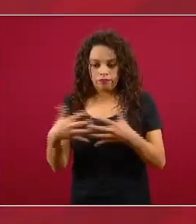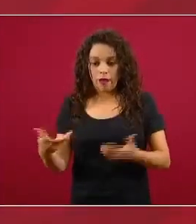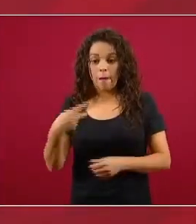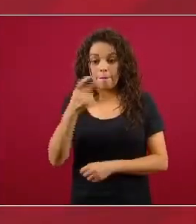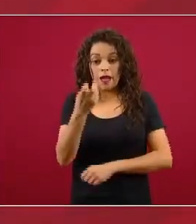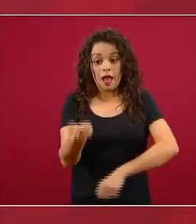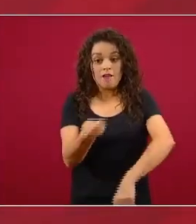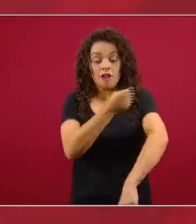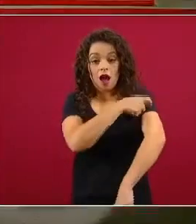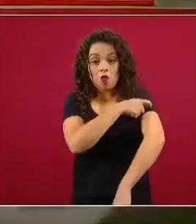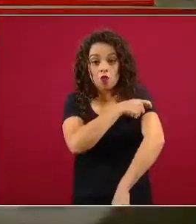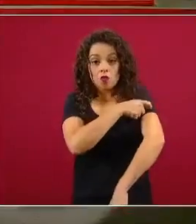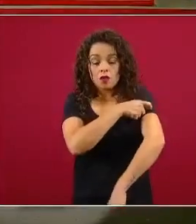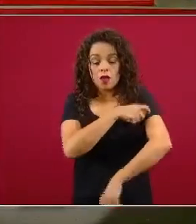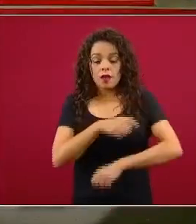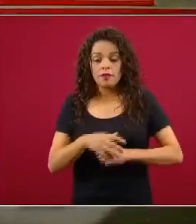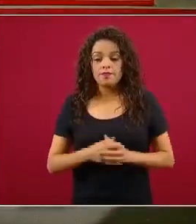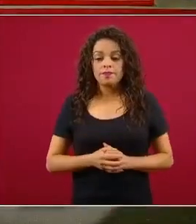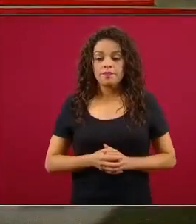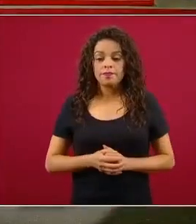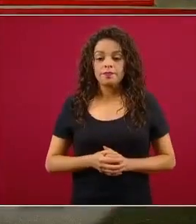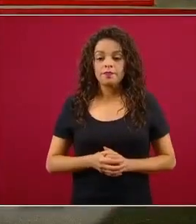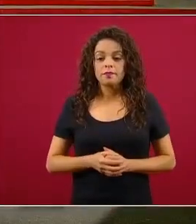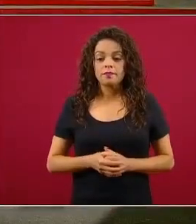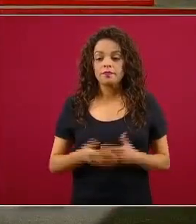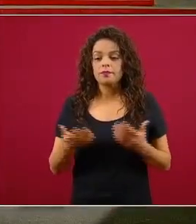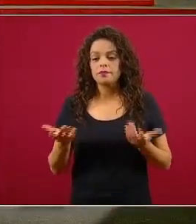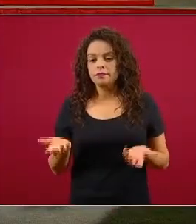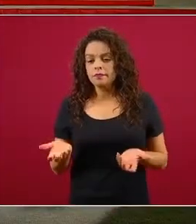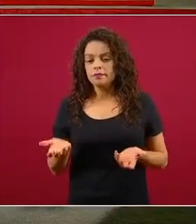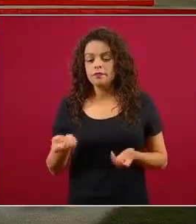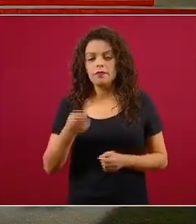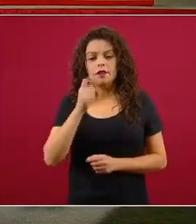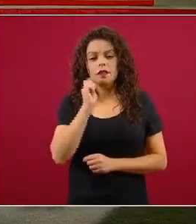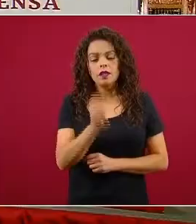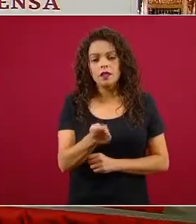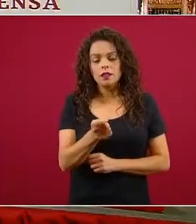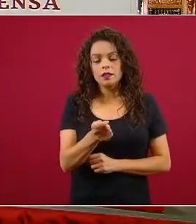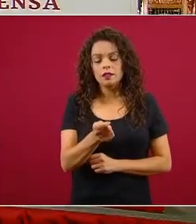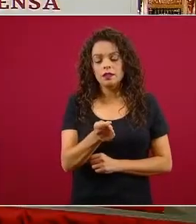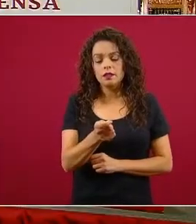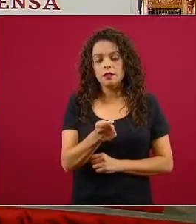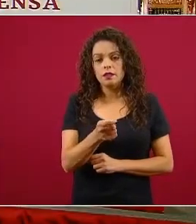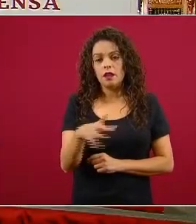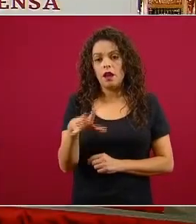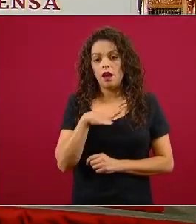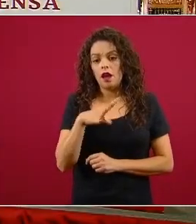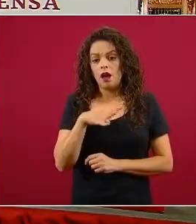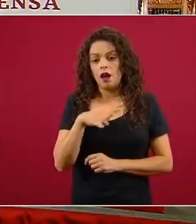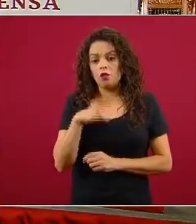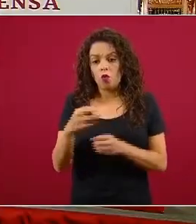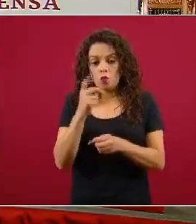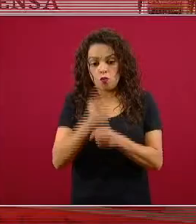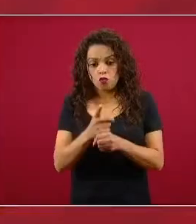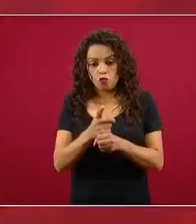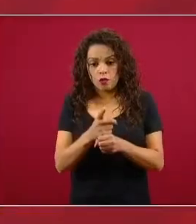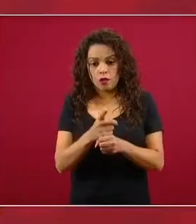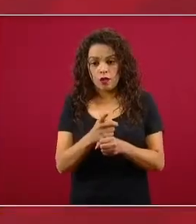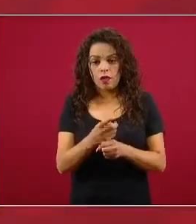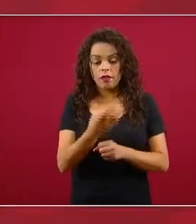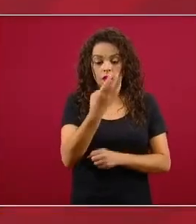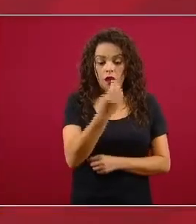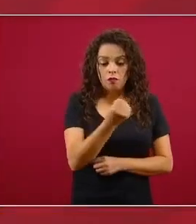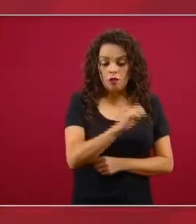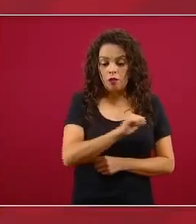oportunidad muy estrecho. En general, el momento de oportunidad es entre los 9 y los 11 años de